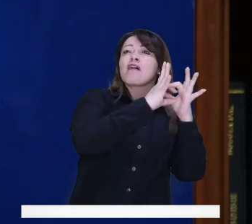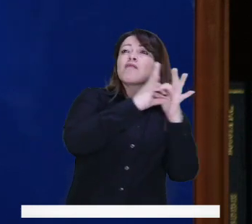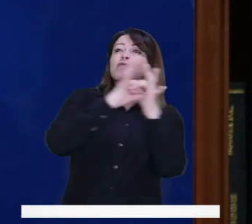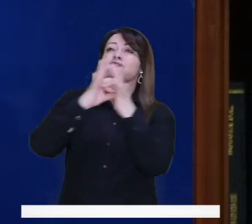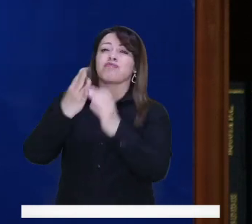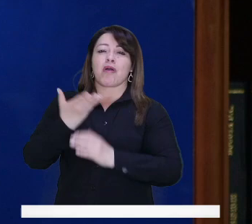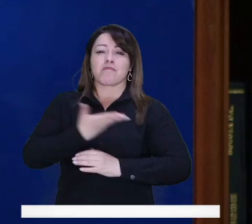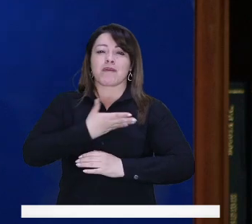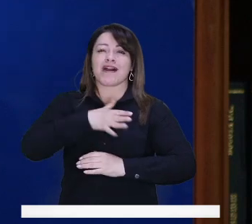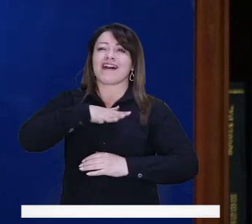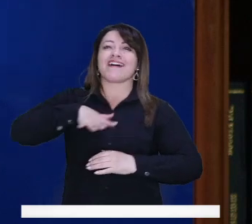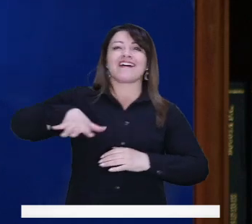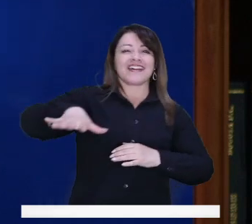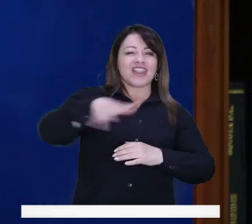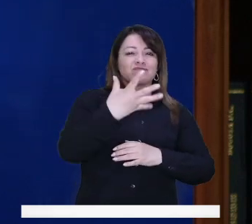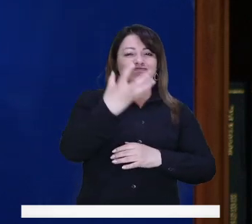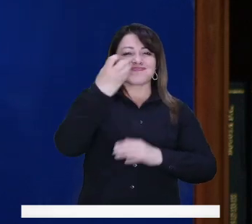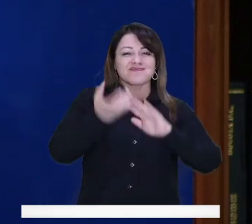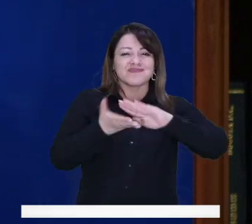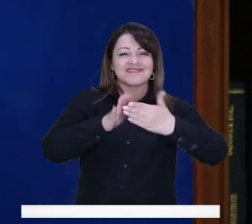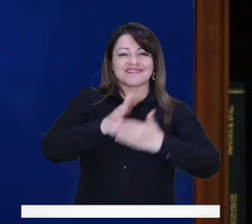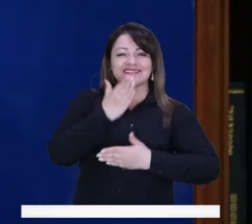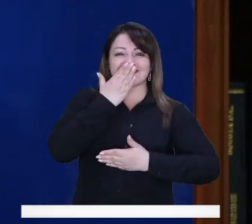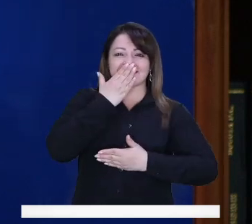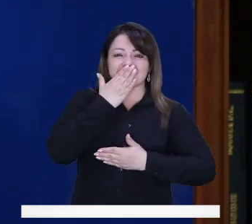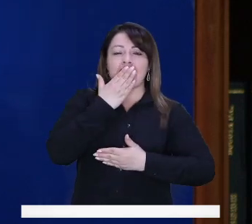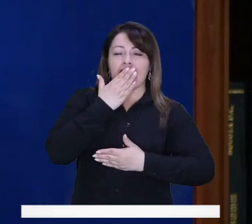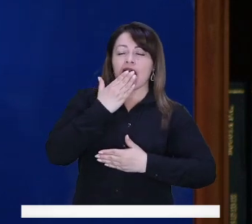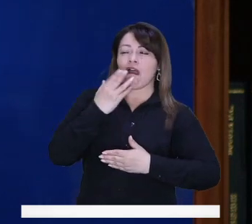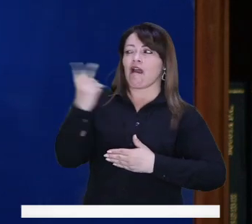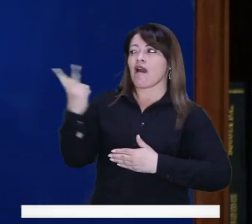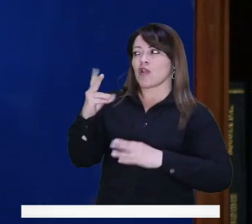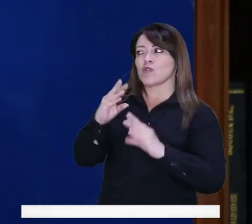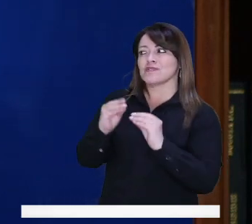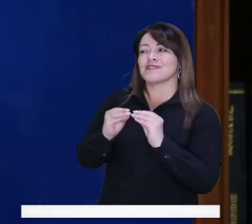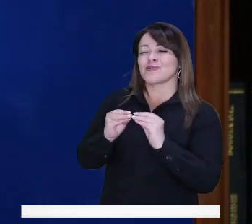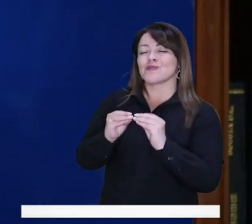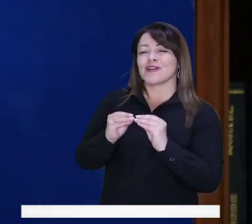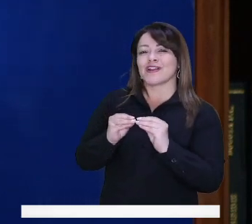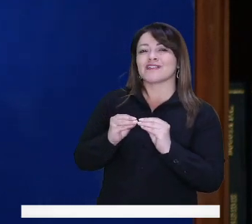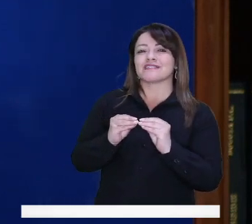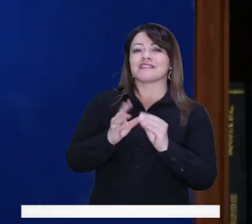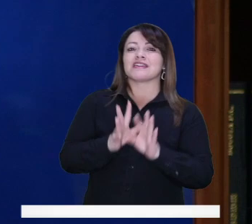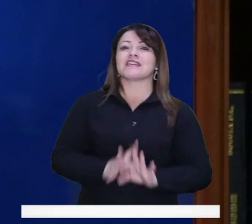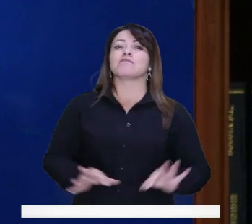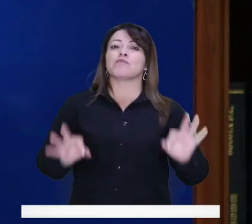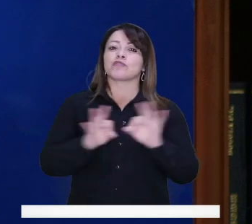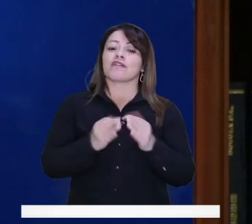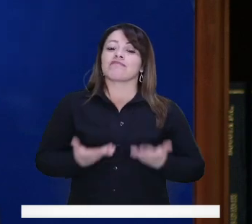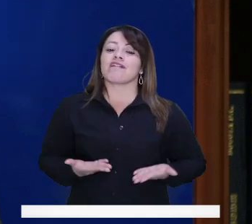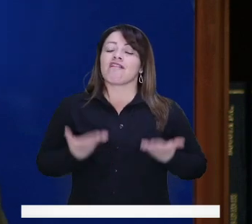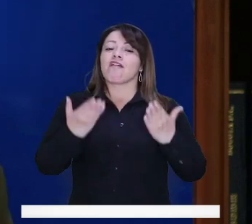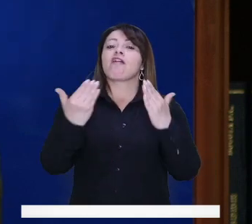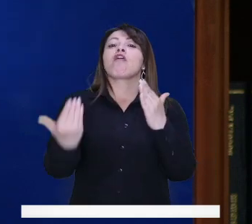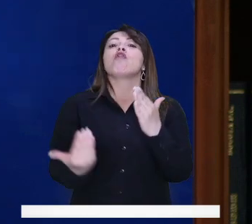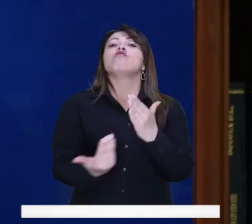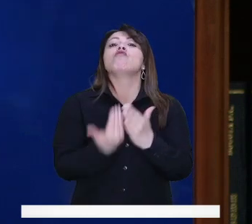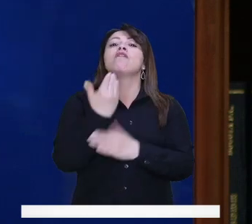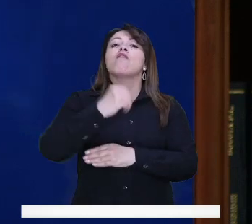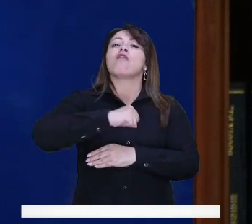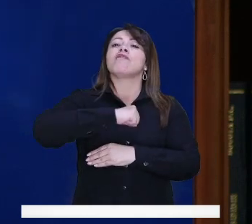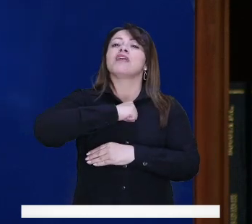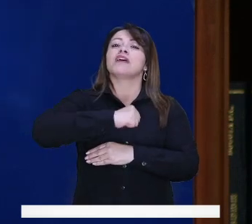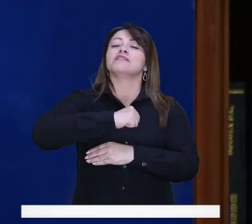Y nosotros, seguramente con Diego coincidimos en eso, necesitamos reivindicar una nueva noción sobre